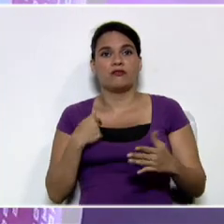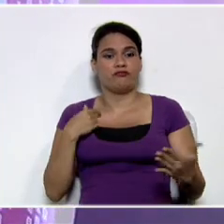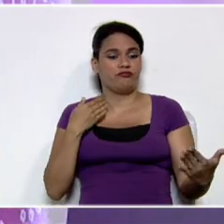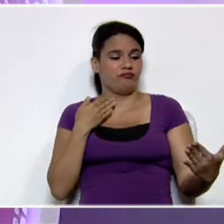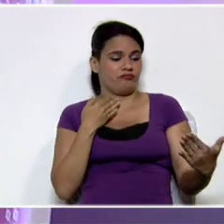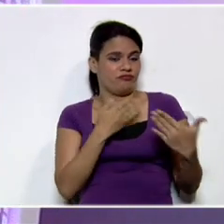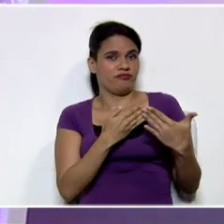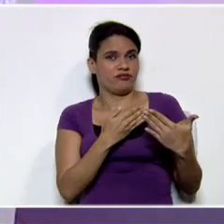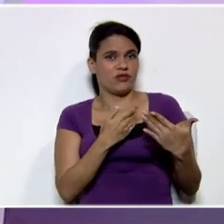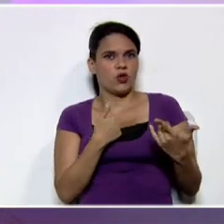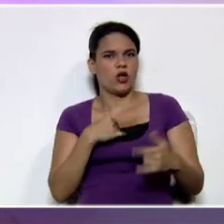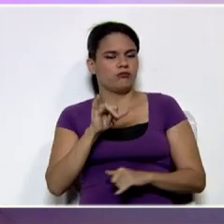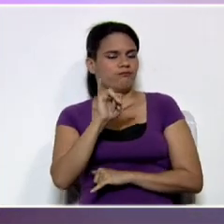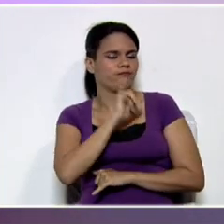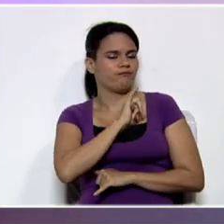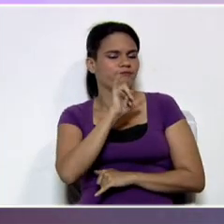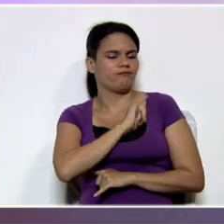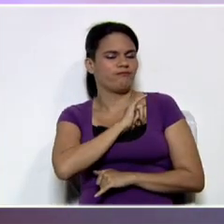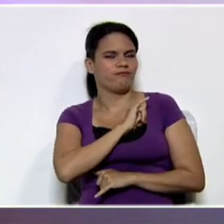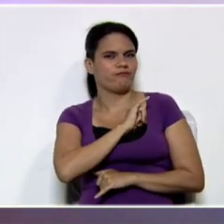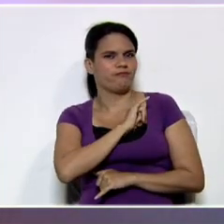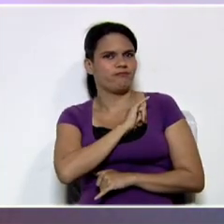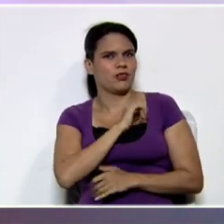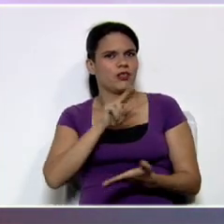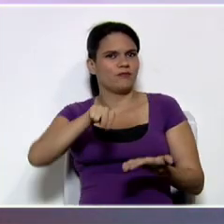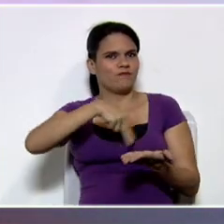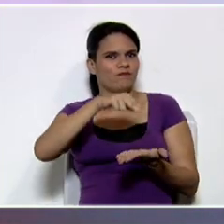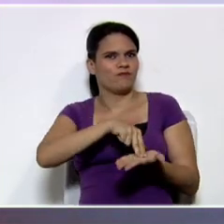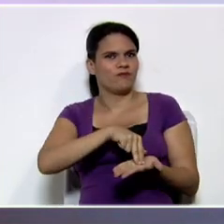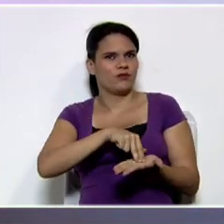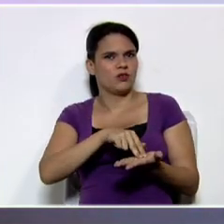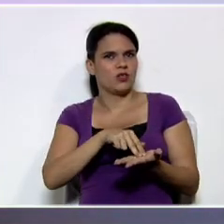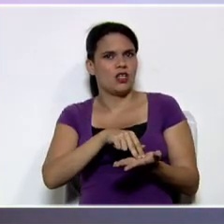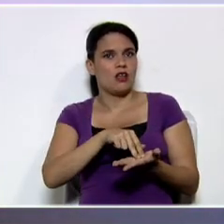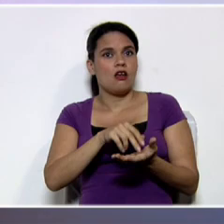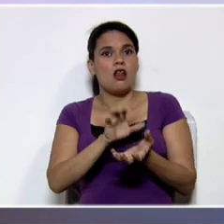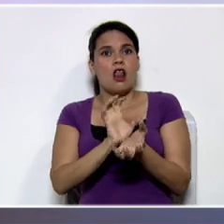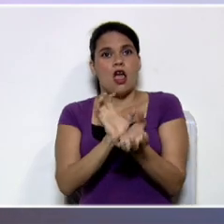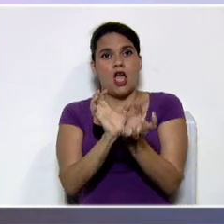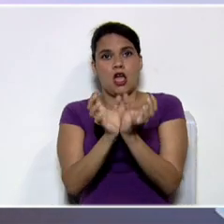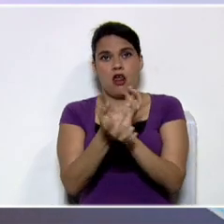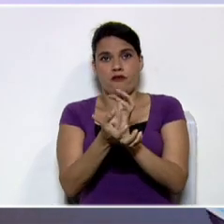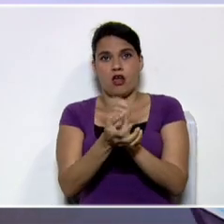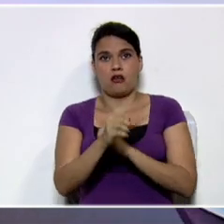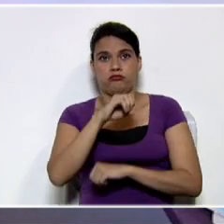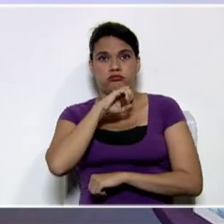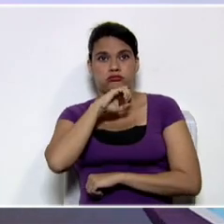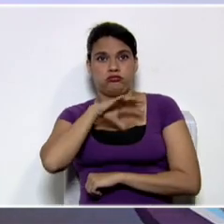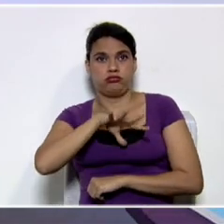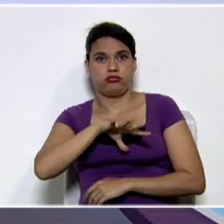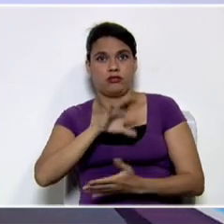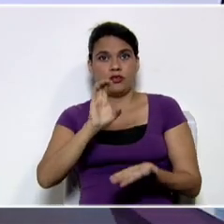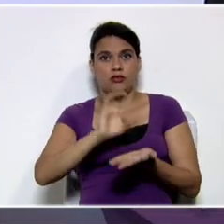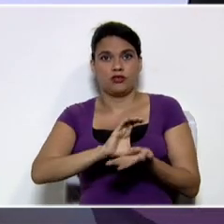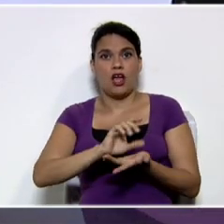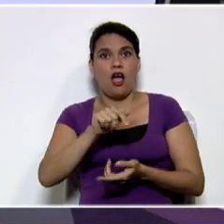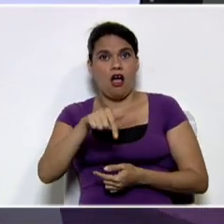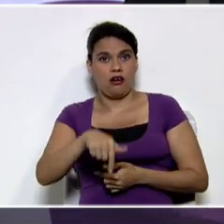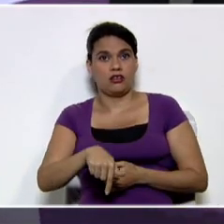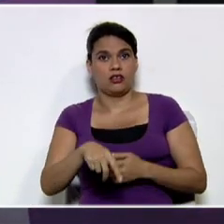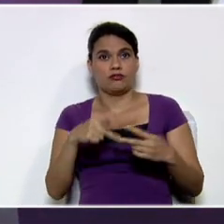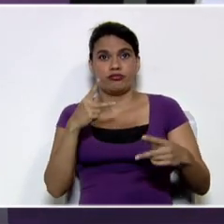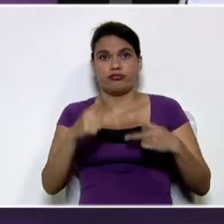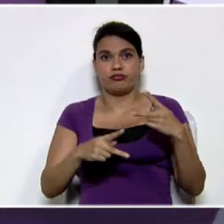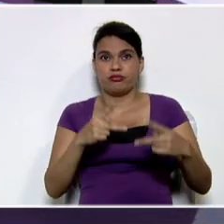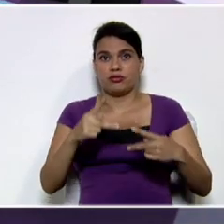encontrándonos con la identidad nacional, la soberanía, la geografía, la historia y la ciudadanía acá en este programa